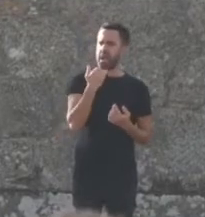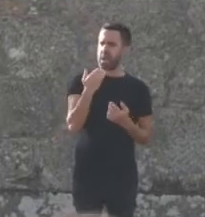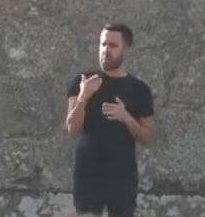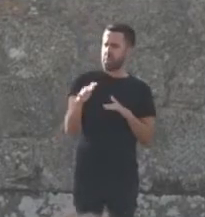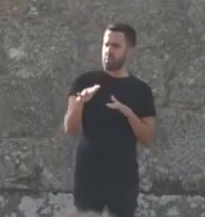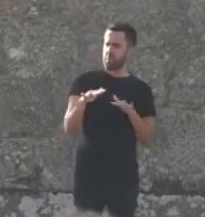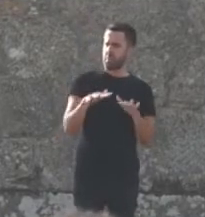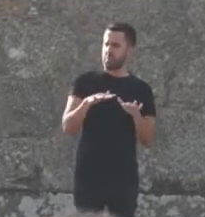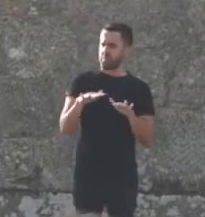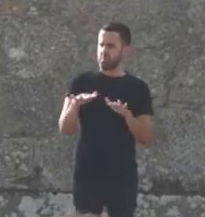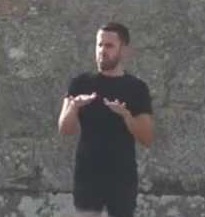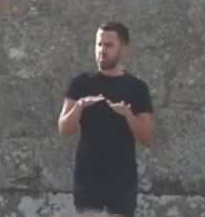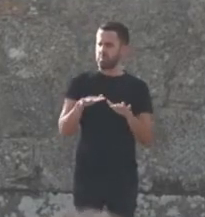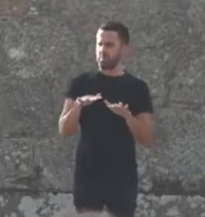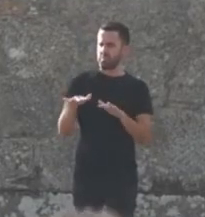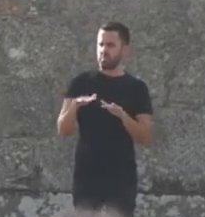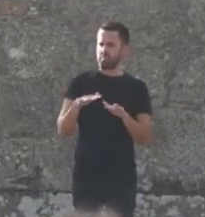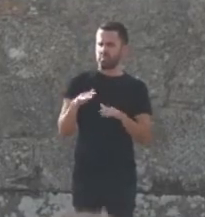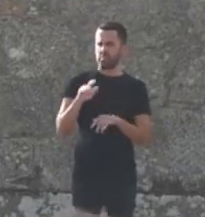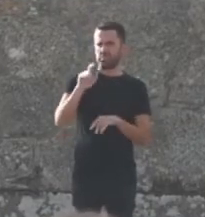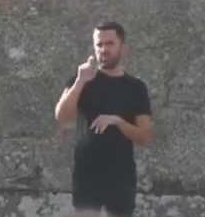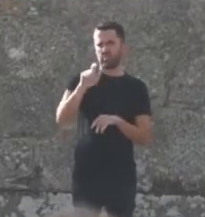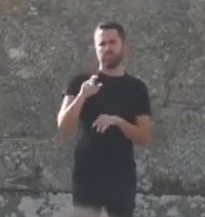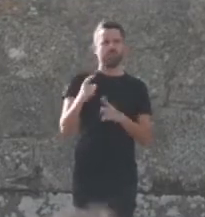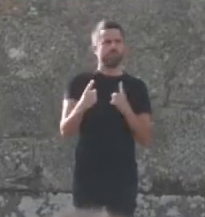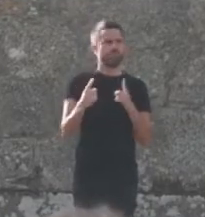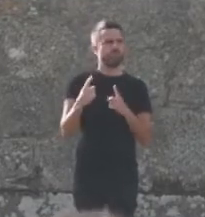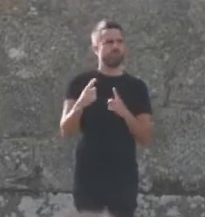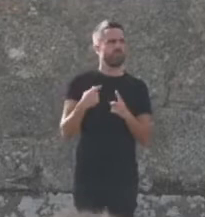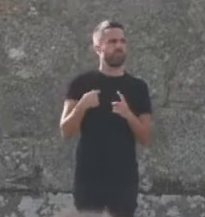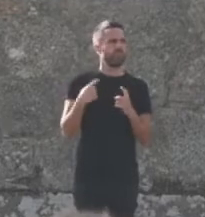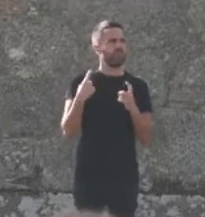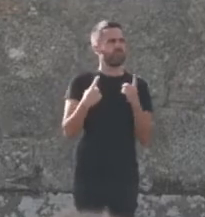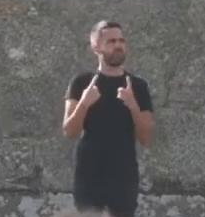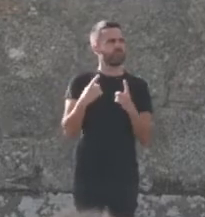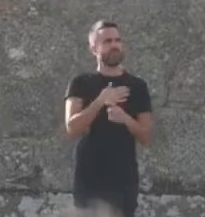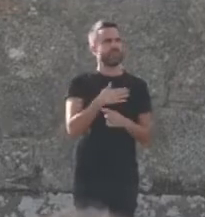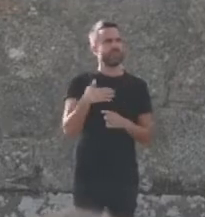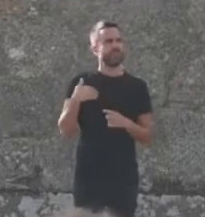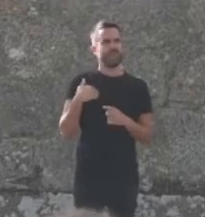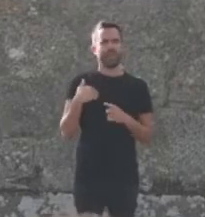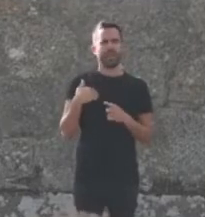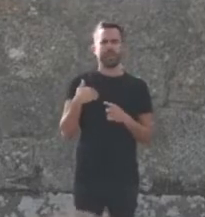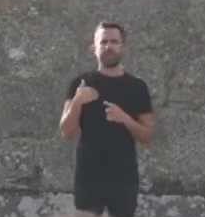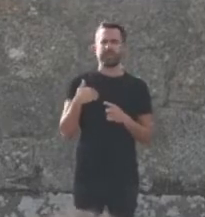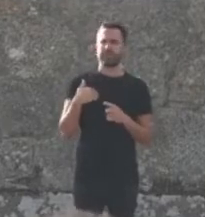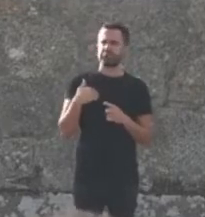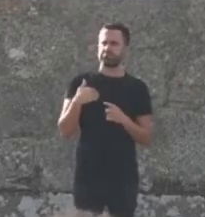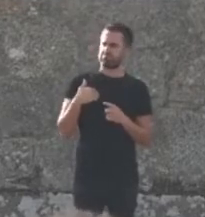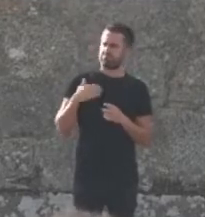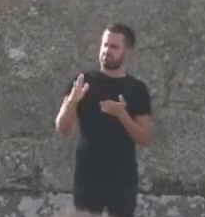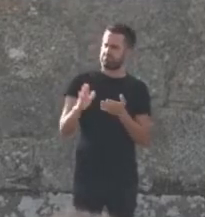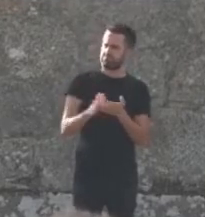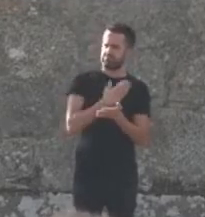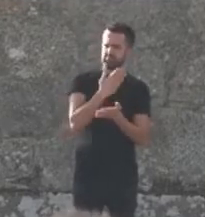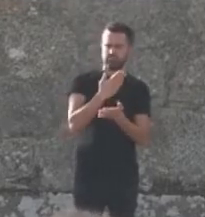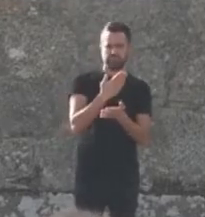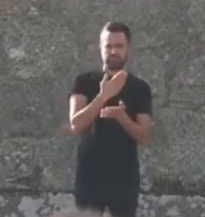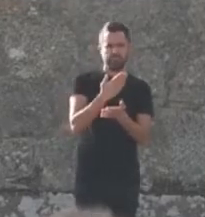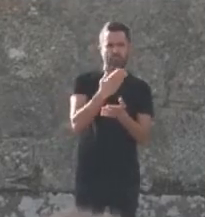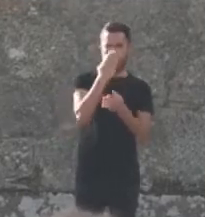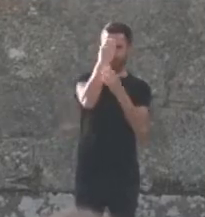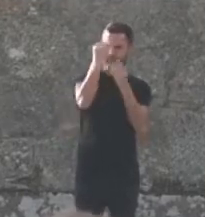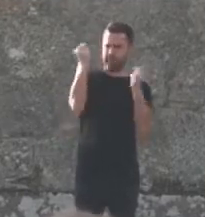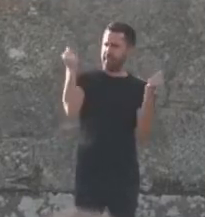pretenden algúns, non, de pasar páxina, pois hai moita xente que non queremos pasar páxina,